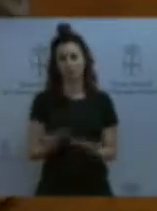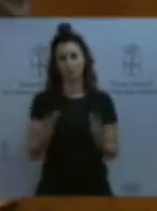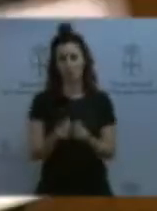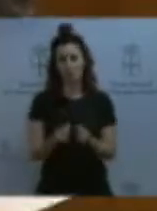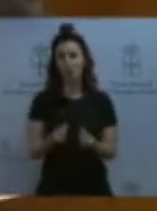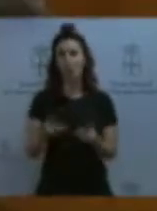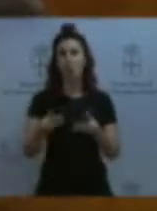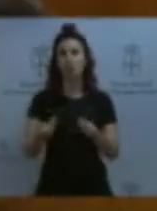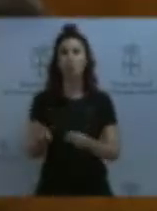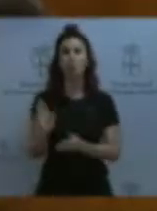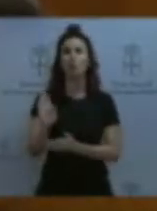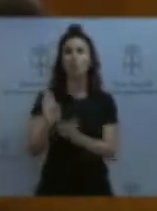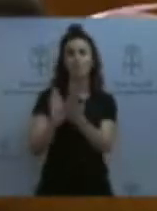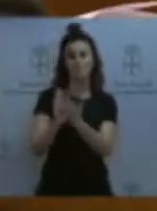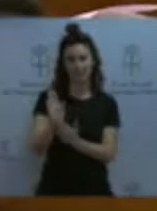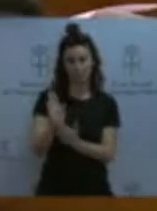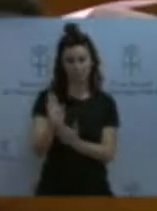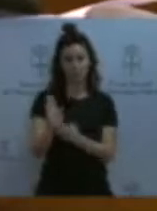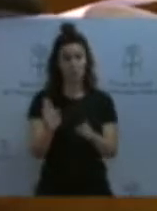gestiones son